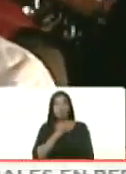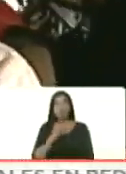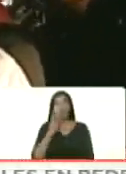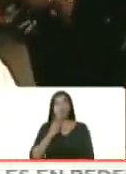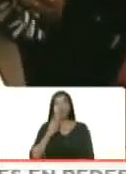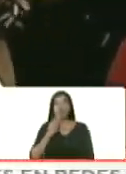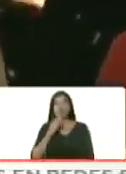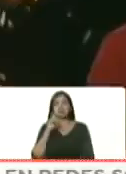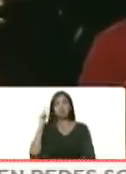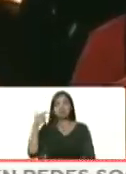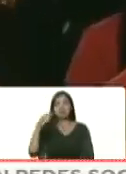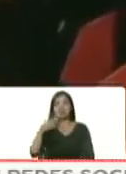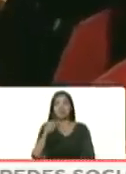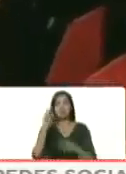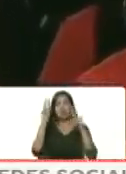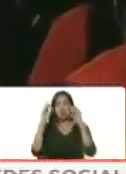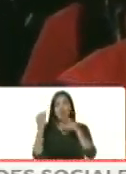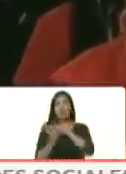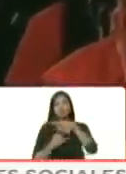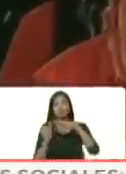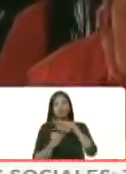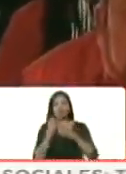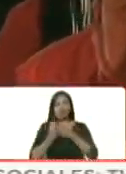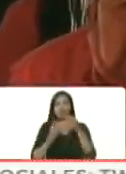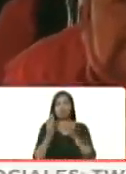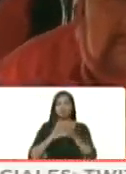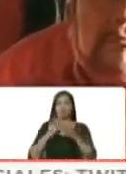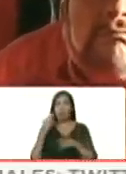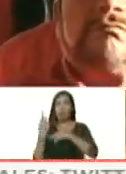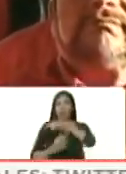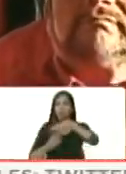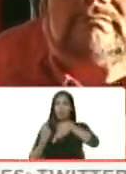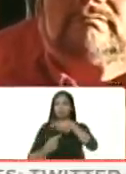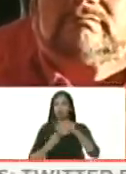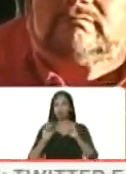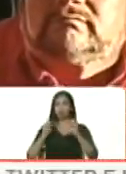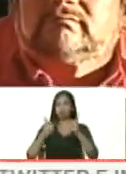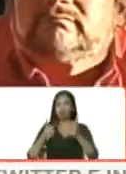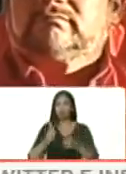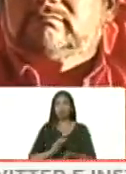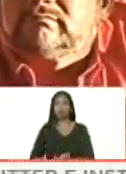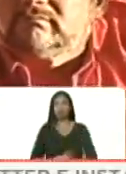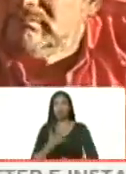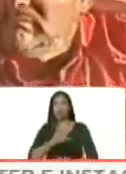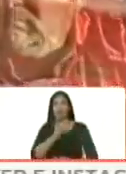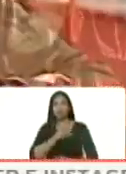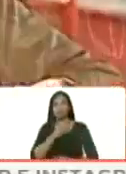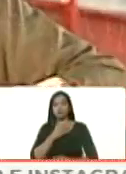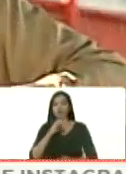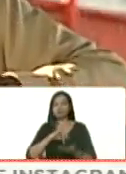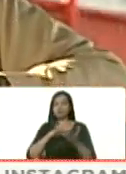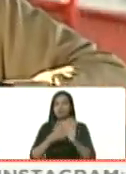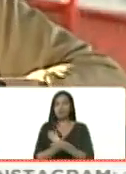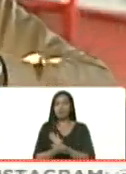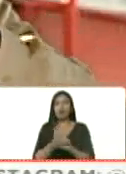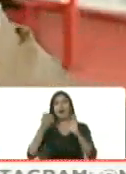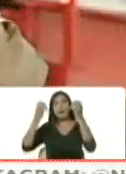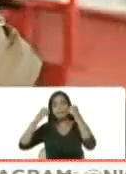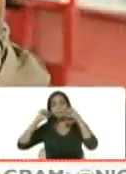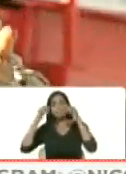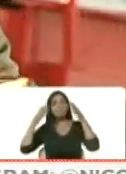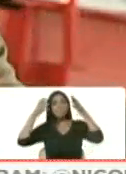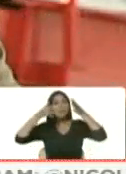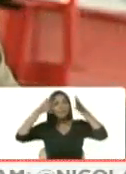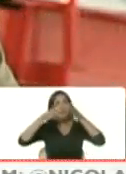Experimental del Transporte, una nueva institución creada por la Revolución. Y la universidad funciona para preparar los profesionales